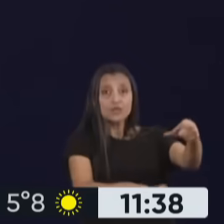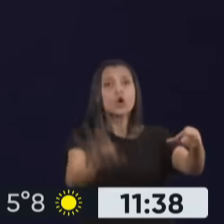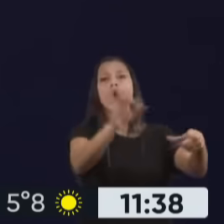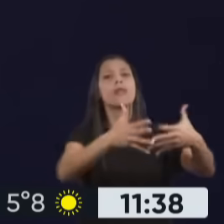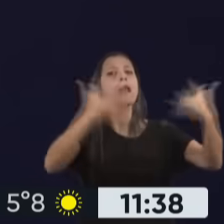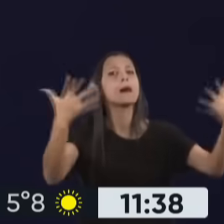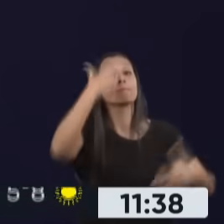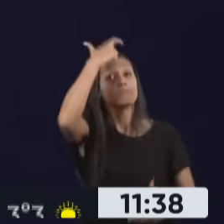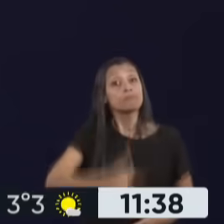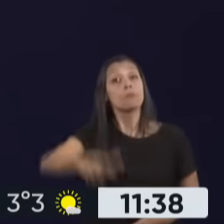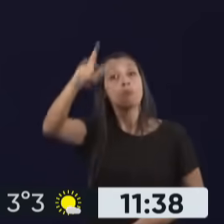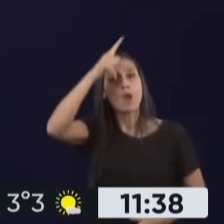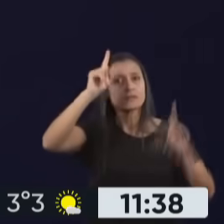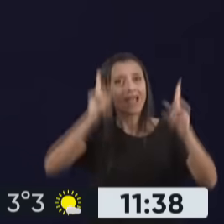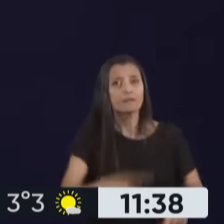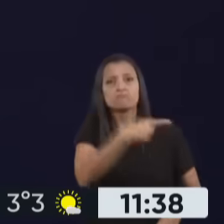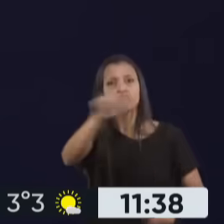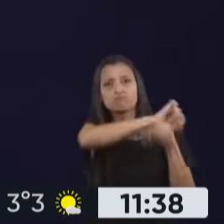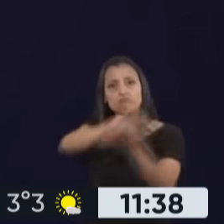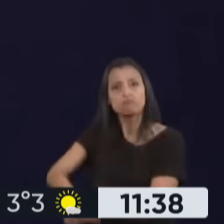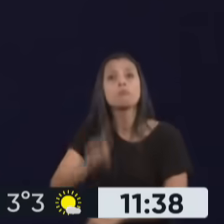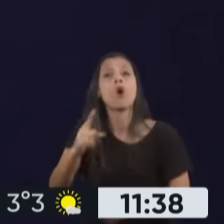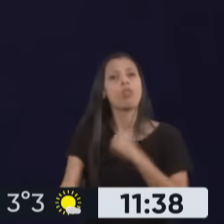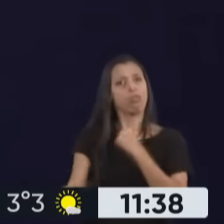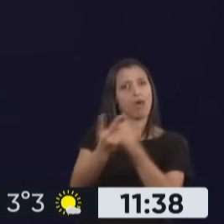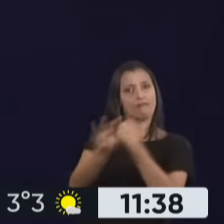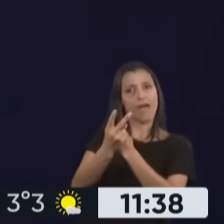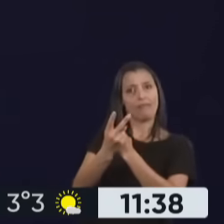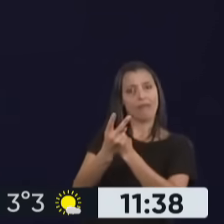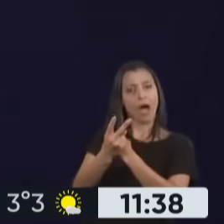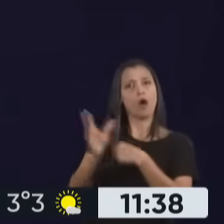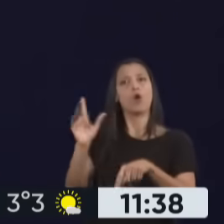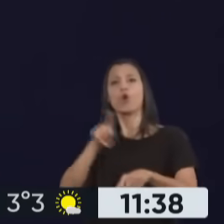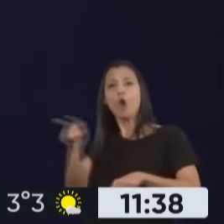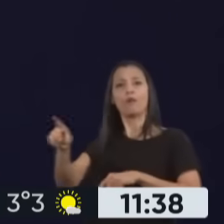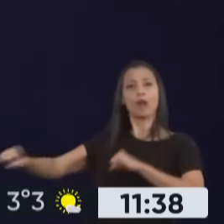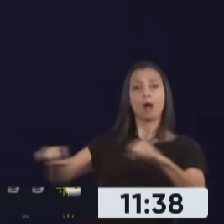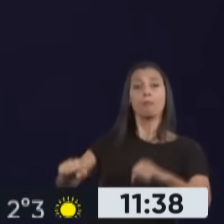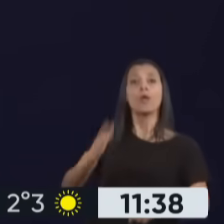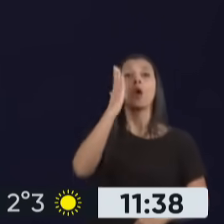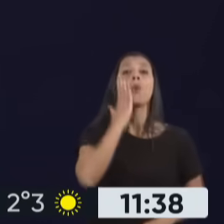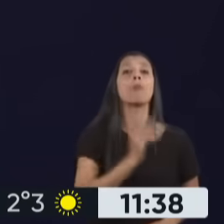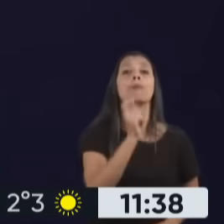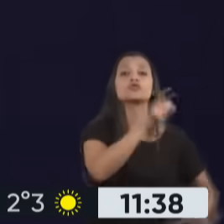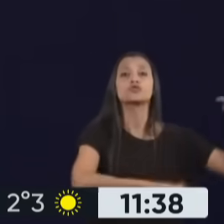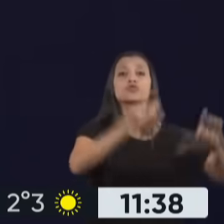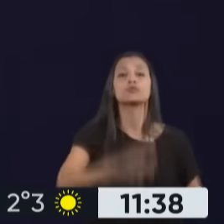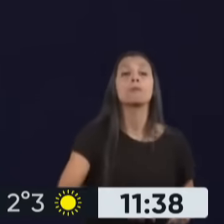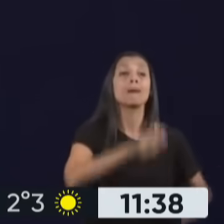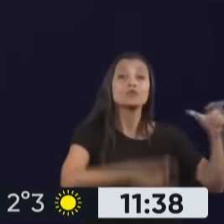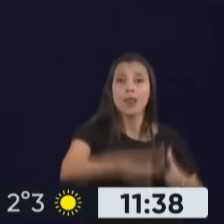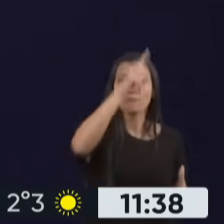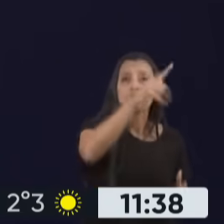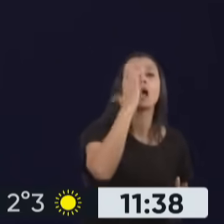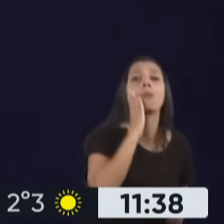un uniformado no sea imputado por defenderse de los delincuentes. Los buenos son los de azul. Esta actitud